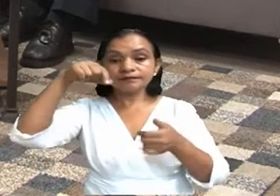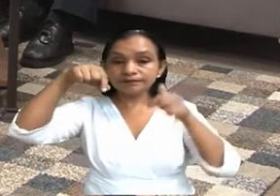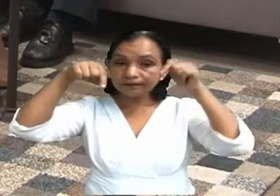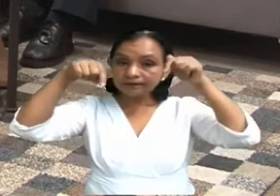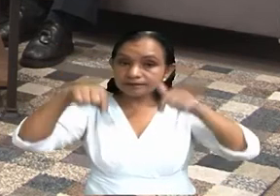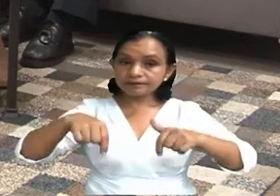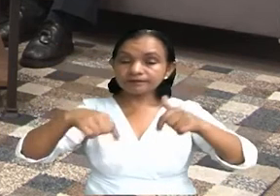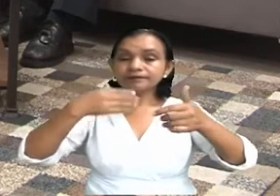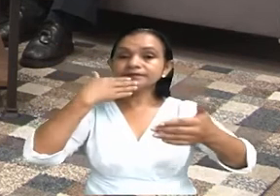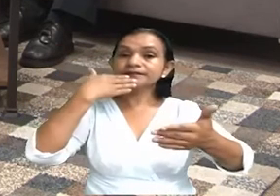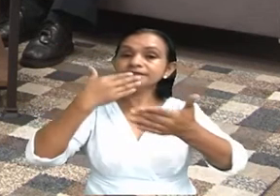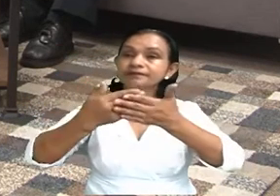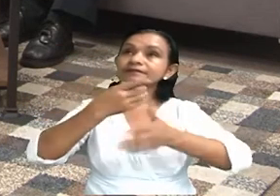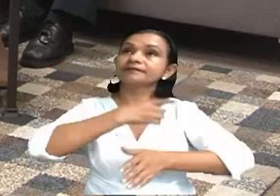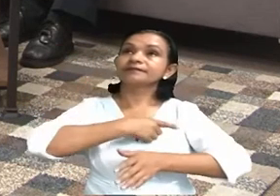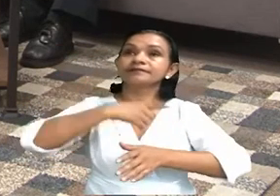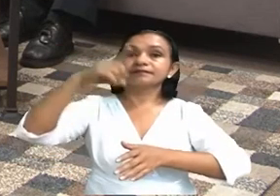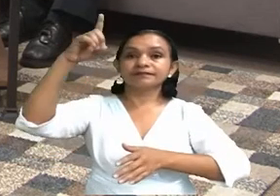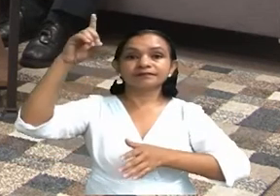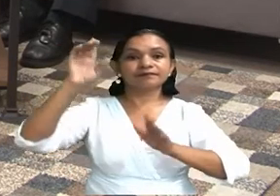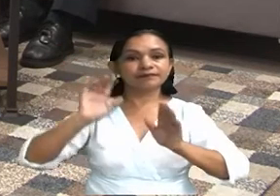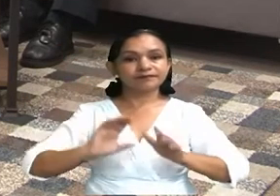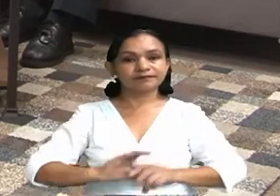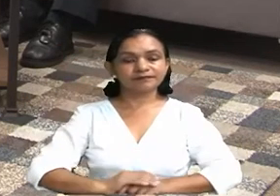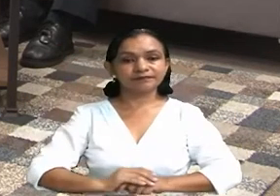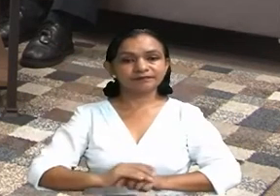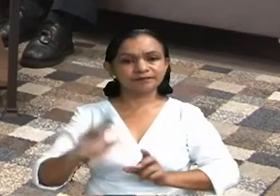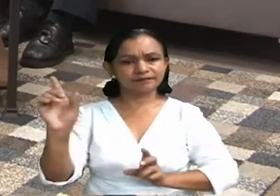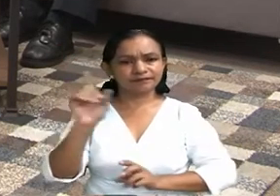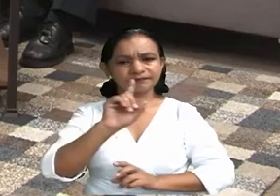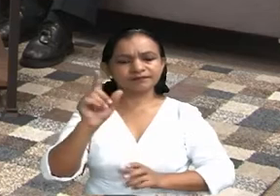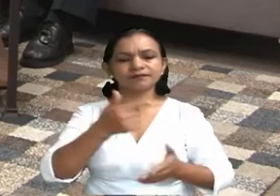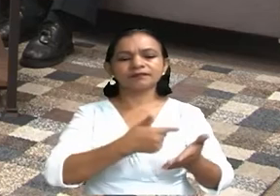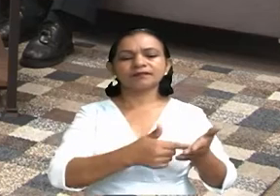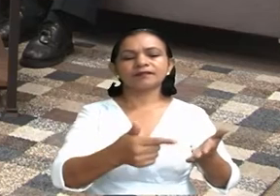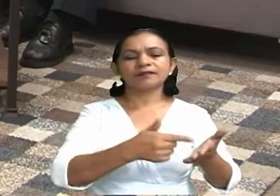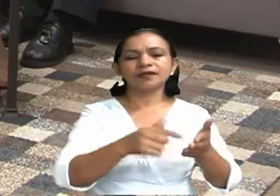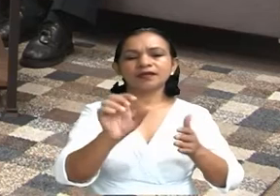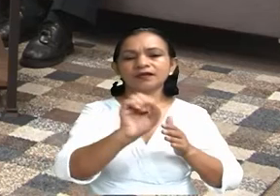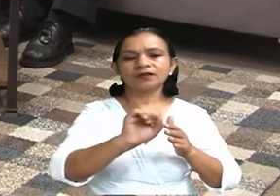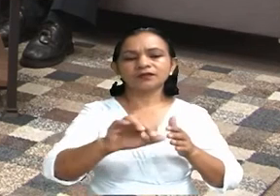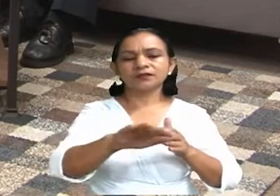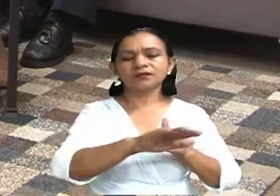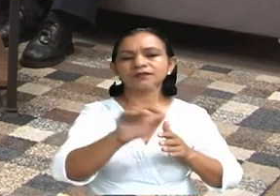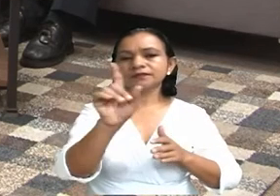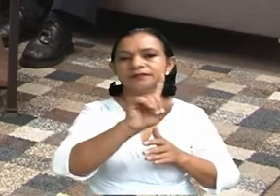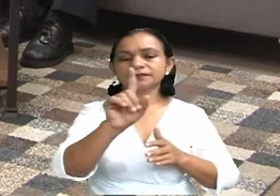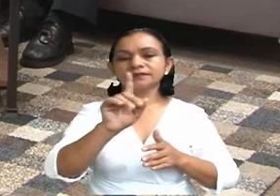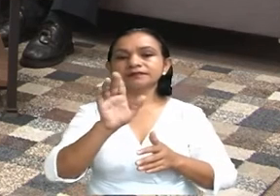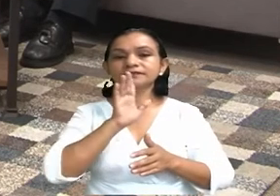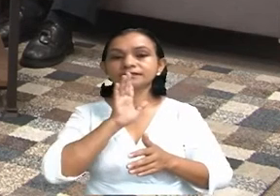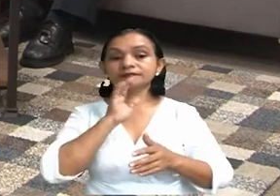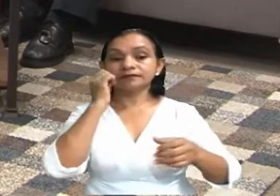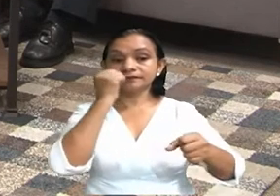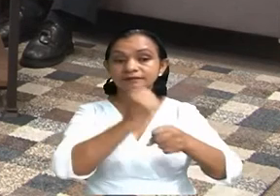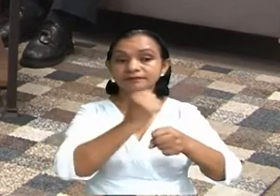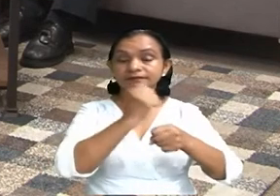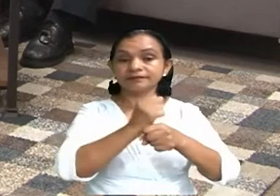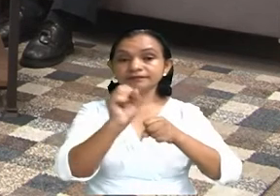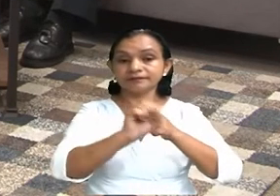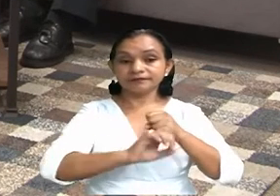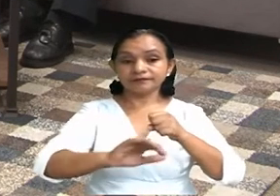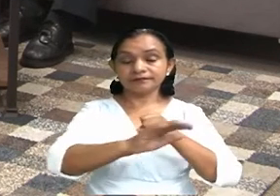gracias a Dios, ya no se habla de gasto social, ¿verdad? Se habla del trabajo social,